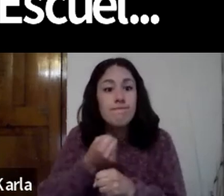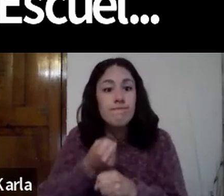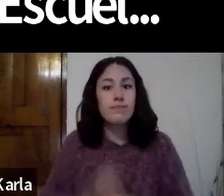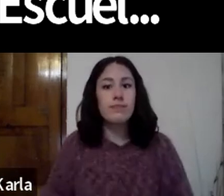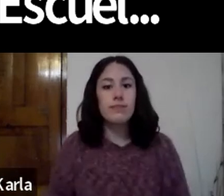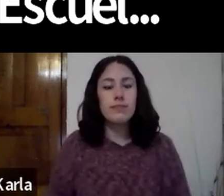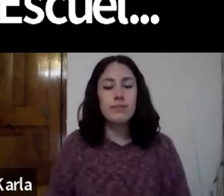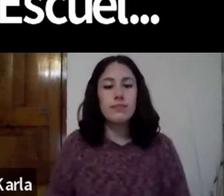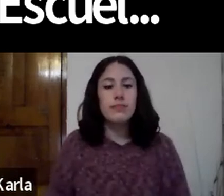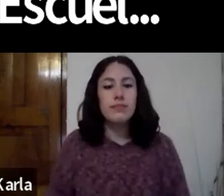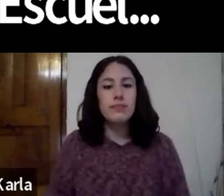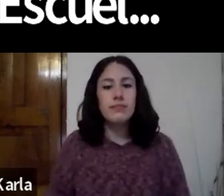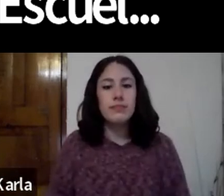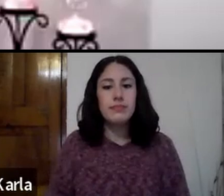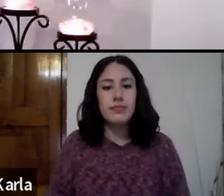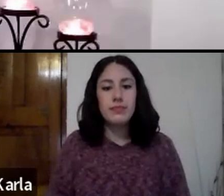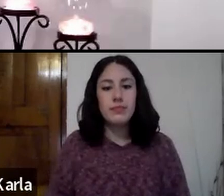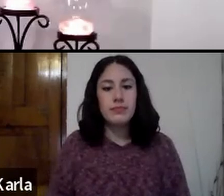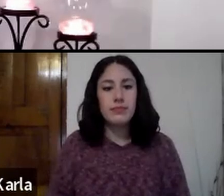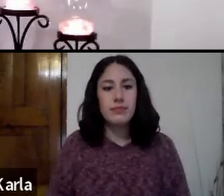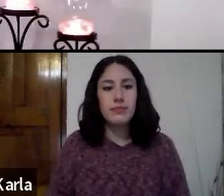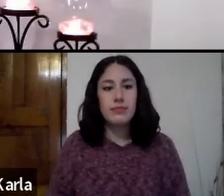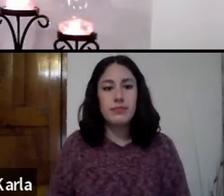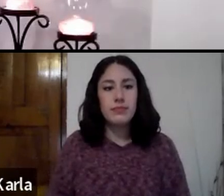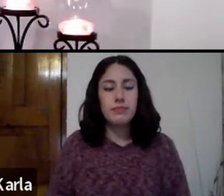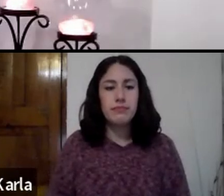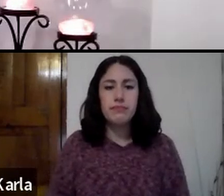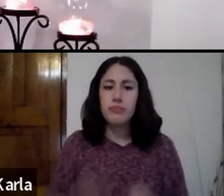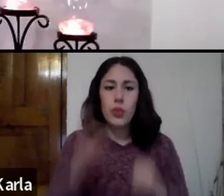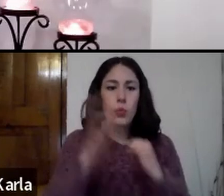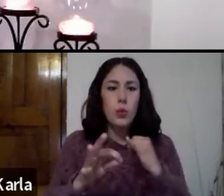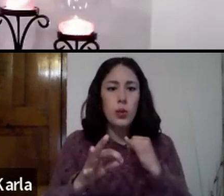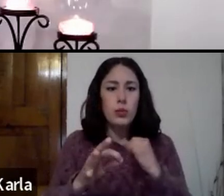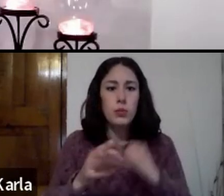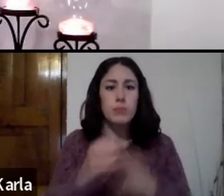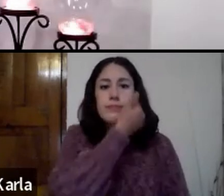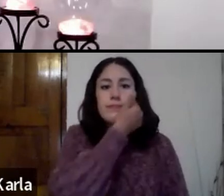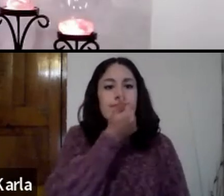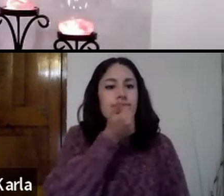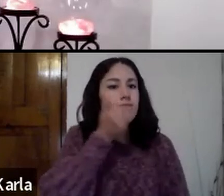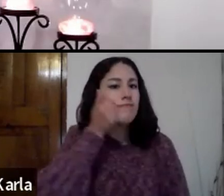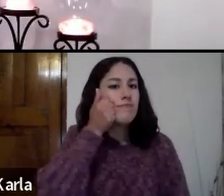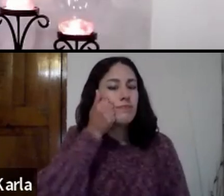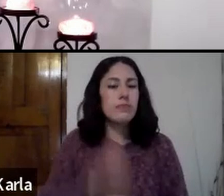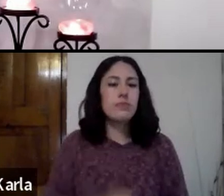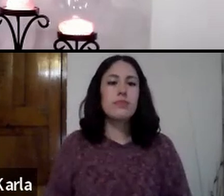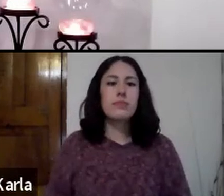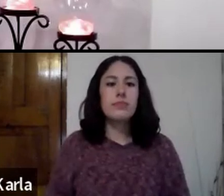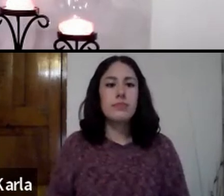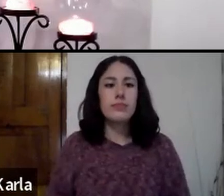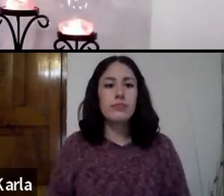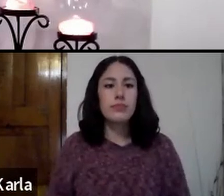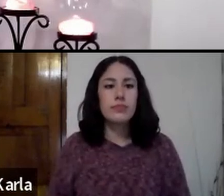tenemos el ayuno y el ayuno no pasar un poquito de mi tiempo para hablar